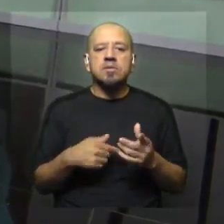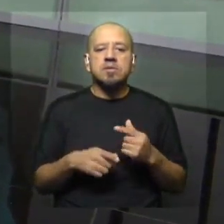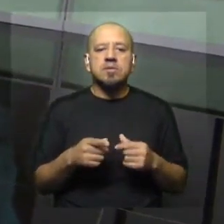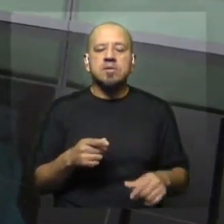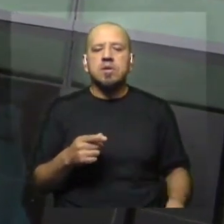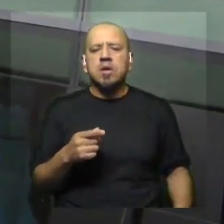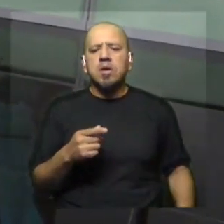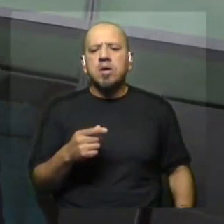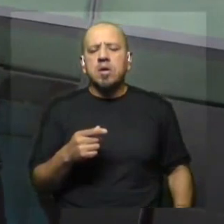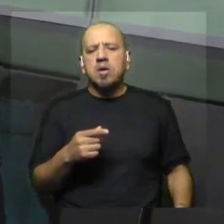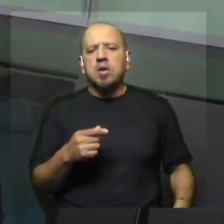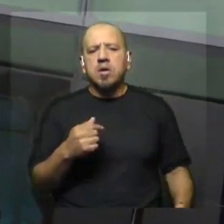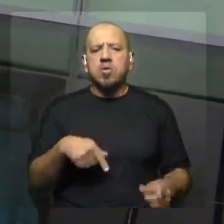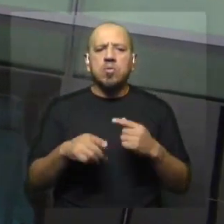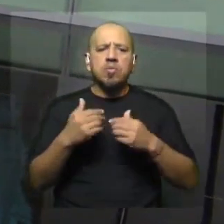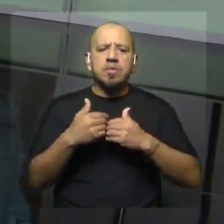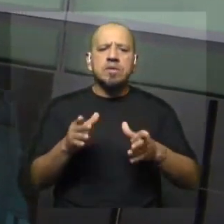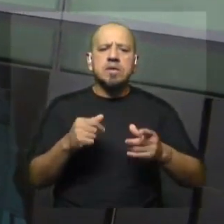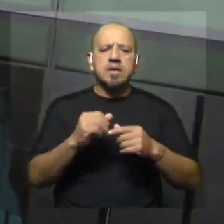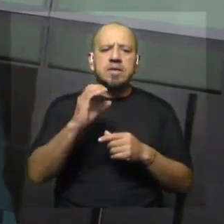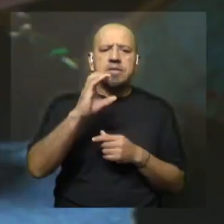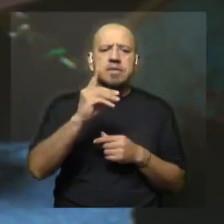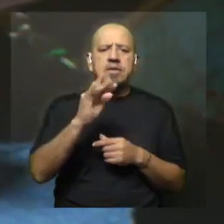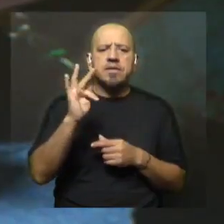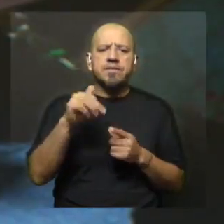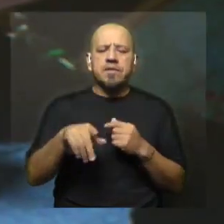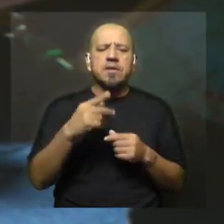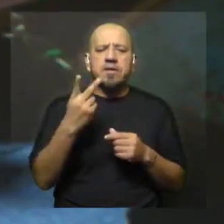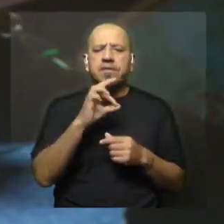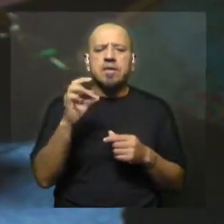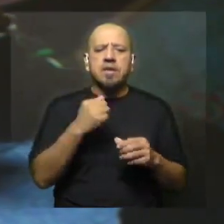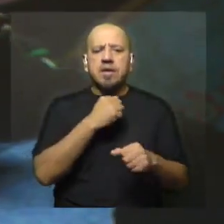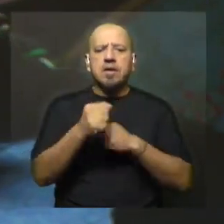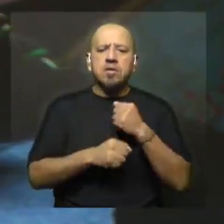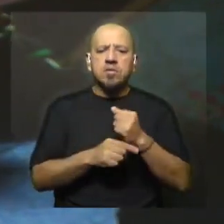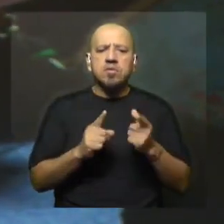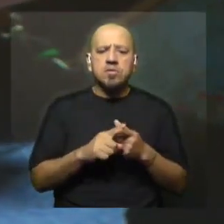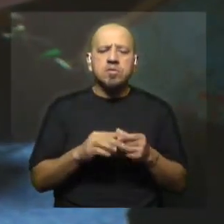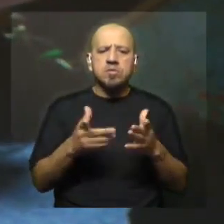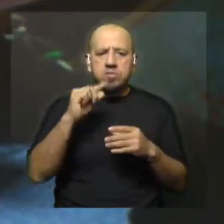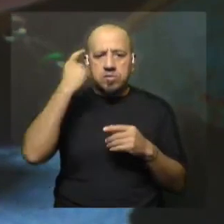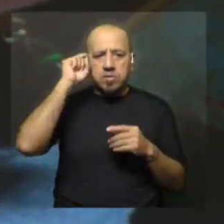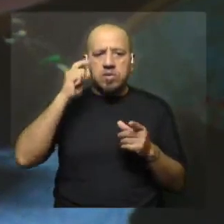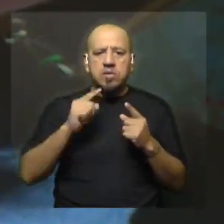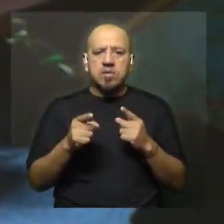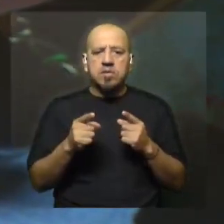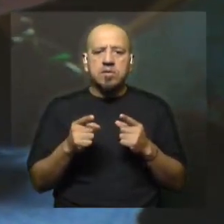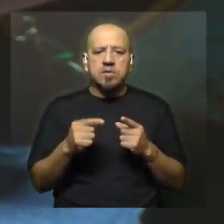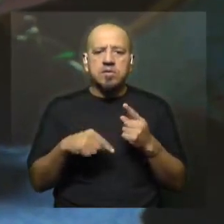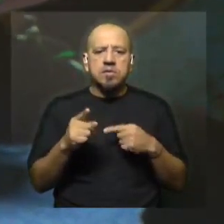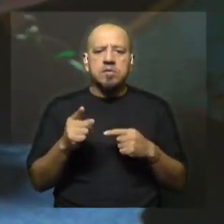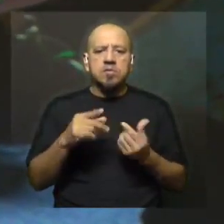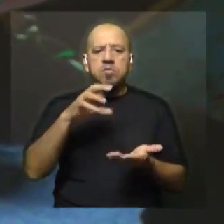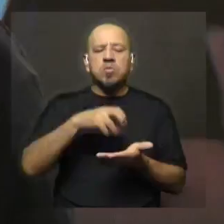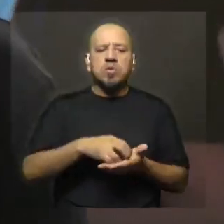Este Centro de Fotografía de Montevideo hace 20 años, ¿no? ¿Cómo fue la idea de tener un centro